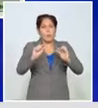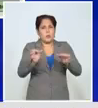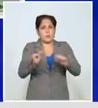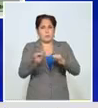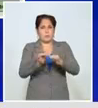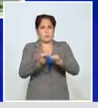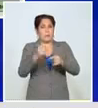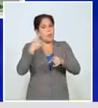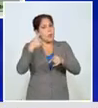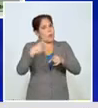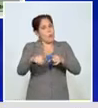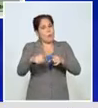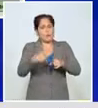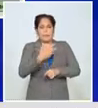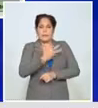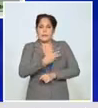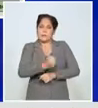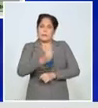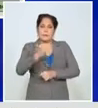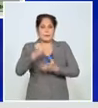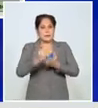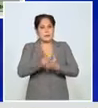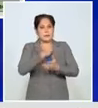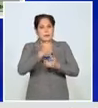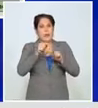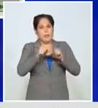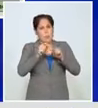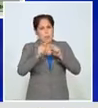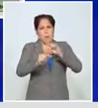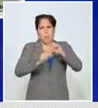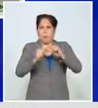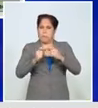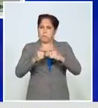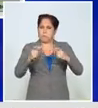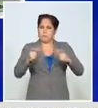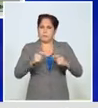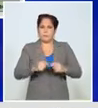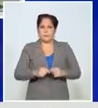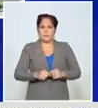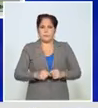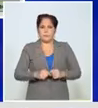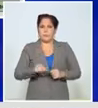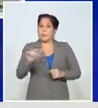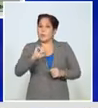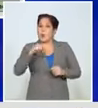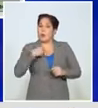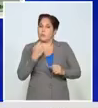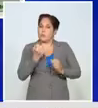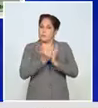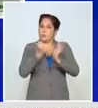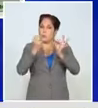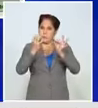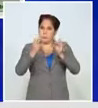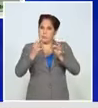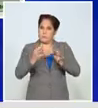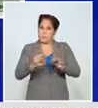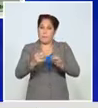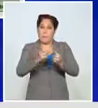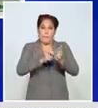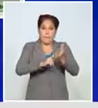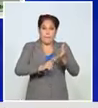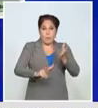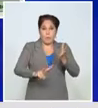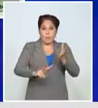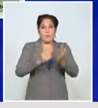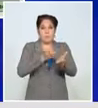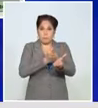otros lamentablemente con un incremento. Y ratificamos que las provincias que